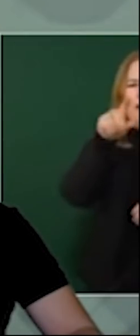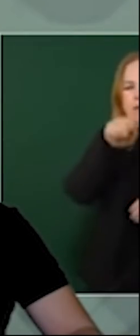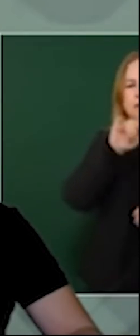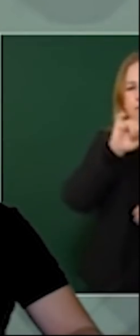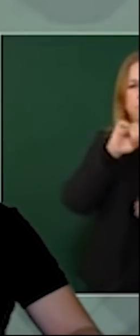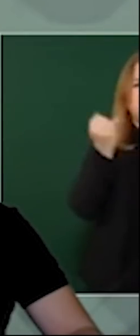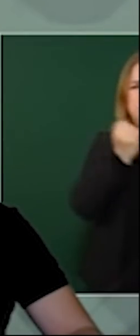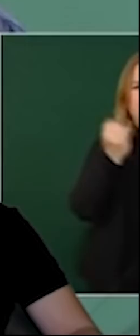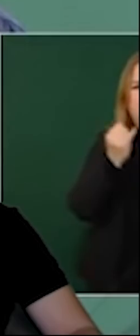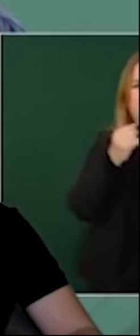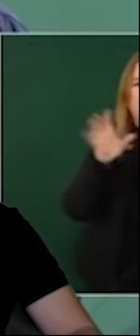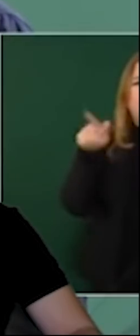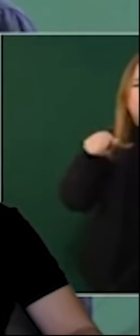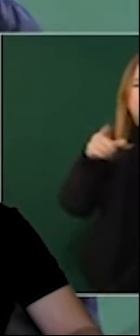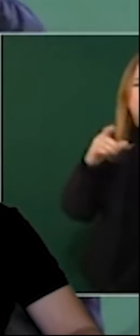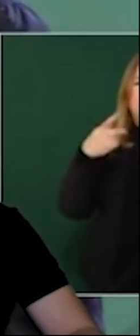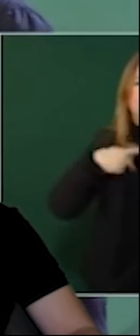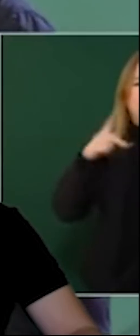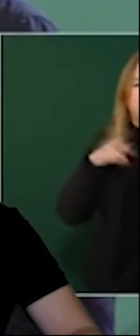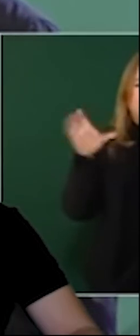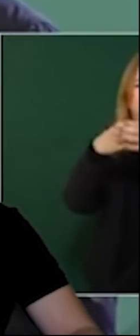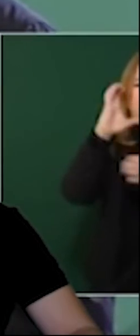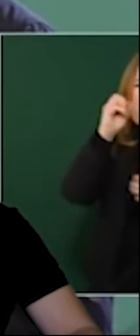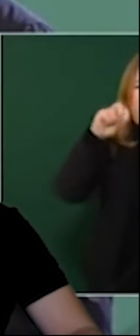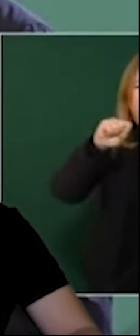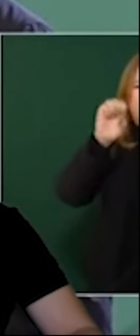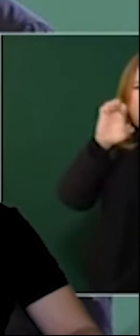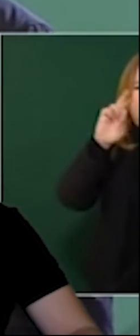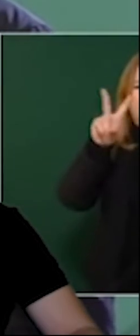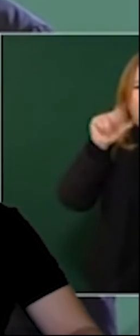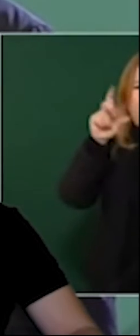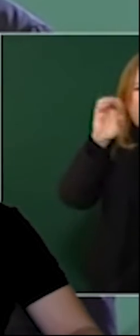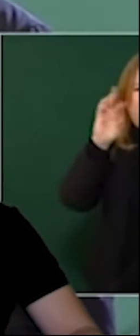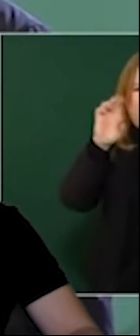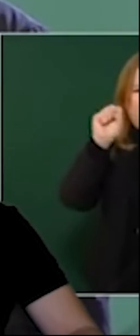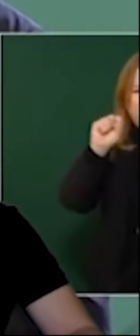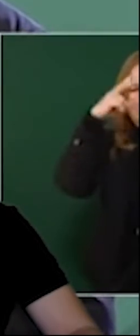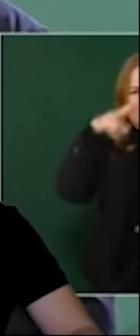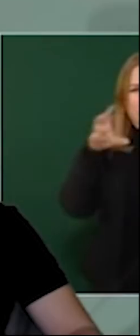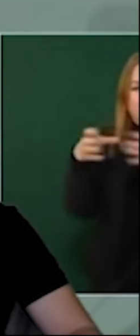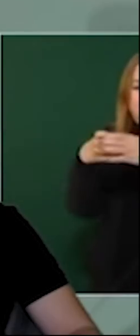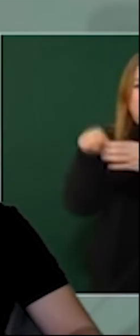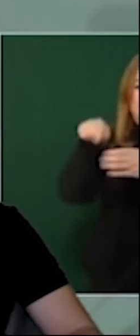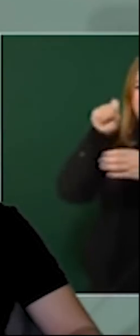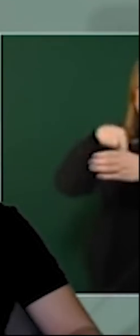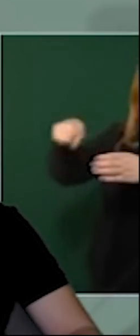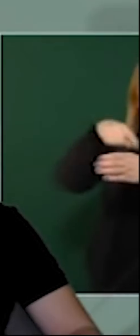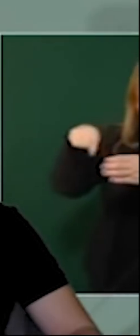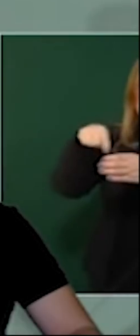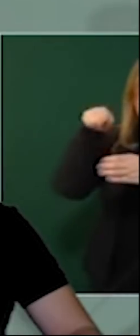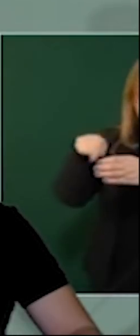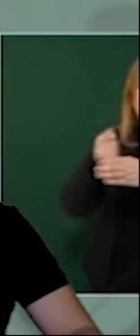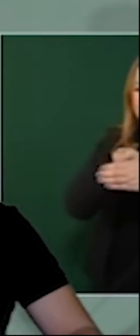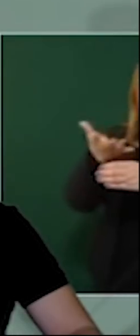Los conservadores mexicanos, que históricamente siempre se han destacado por ser